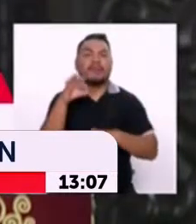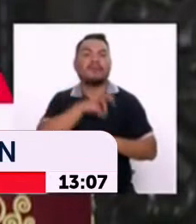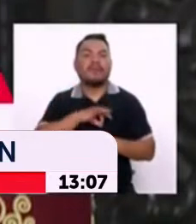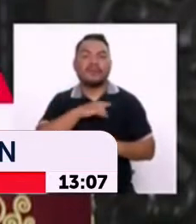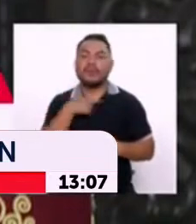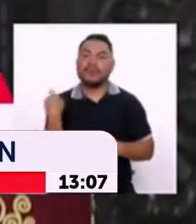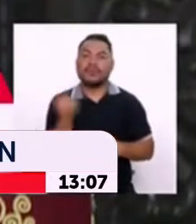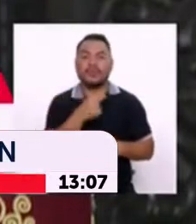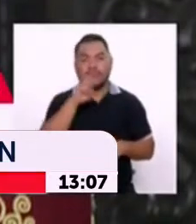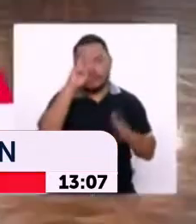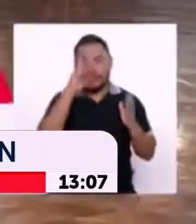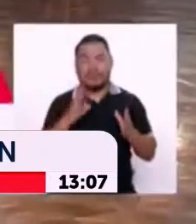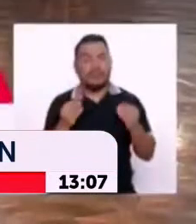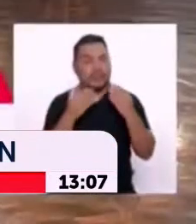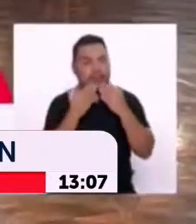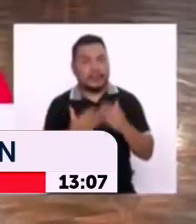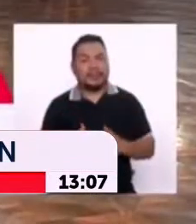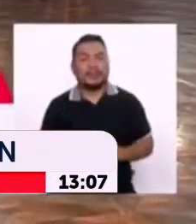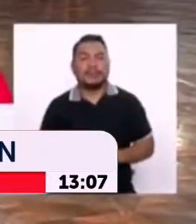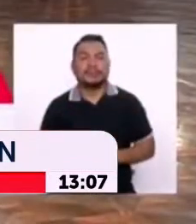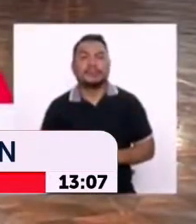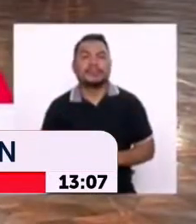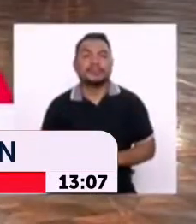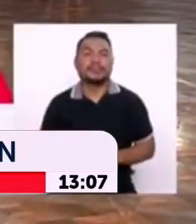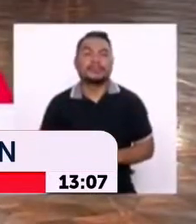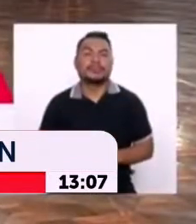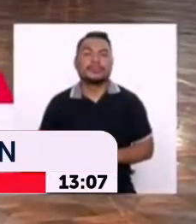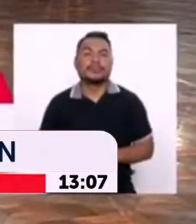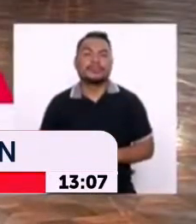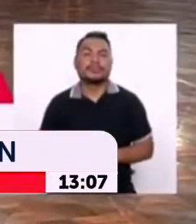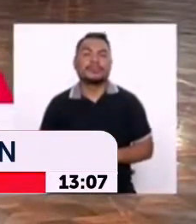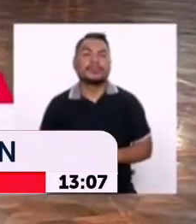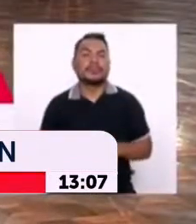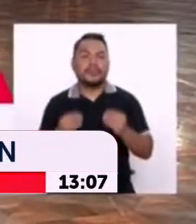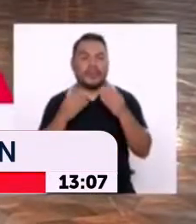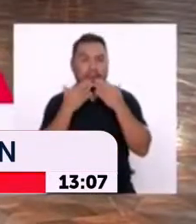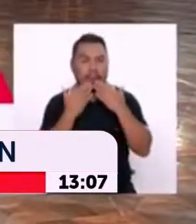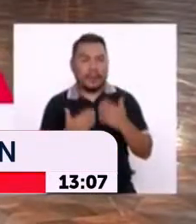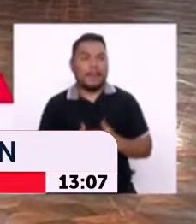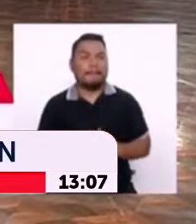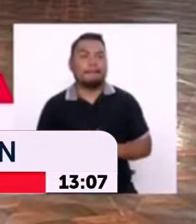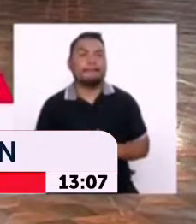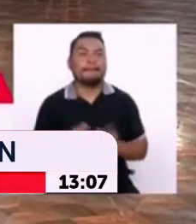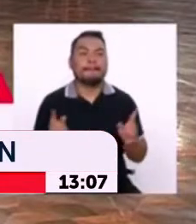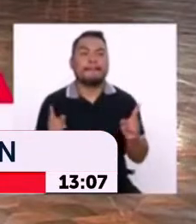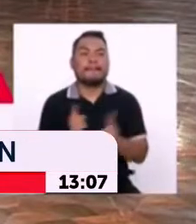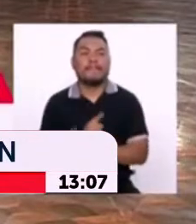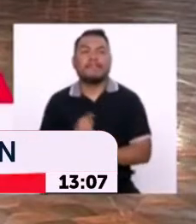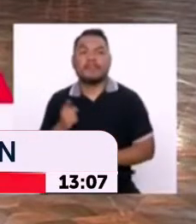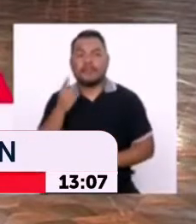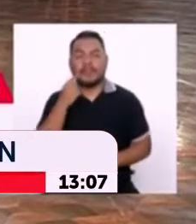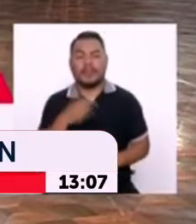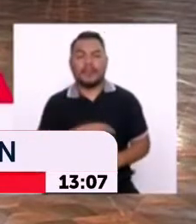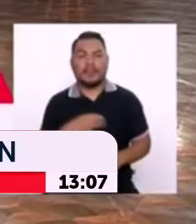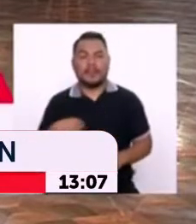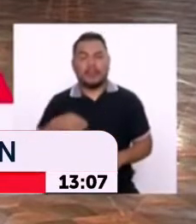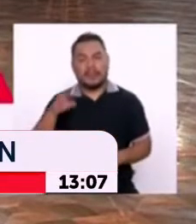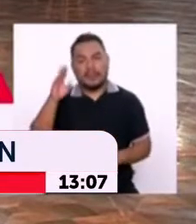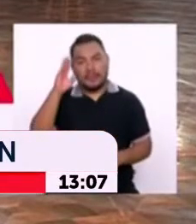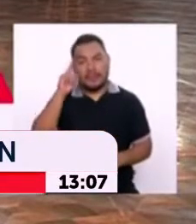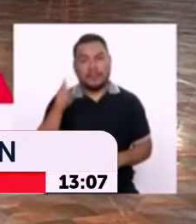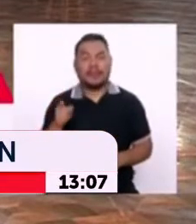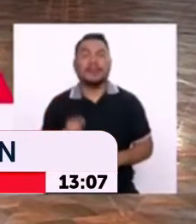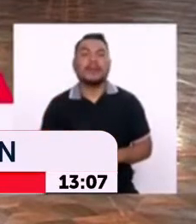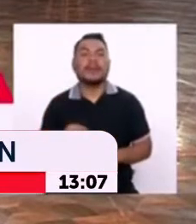beneficio de todos los peruanos. Muchas gracias. ¡Exitosa! Muchas gracias. Continuamos con la intervención del señor ministro del